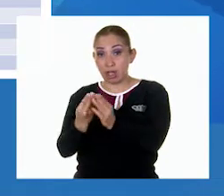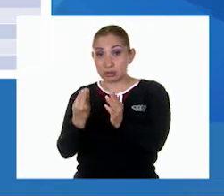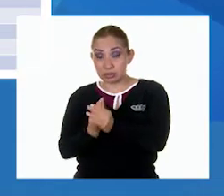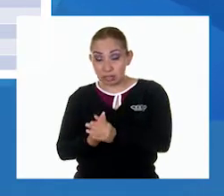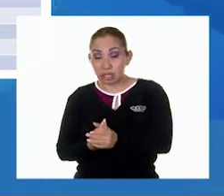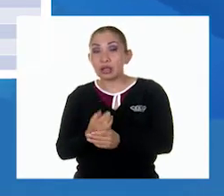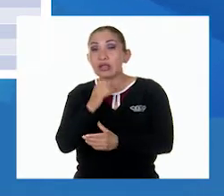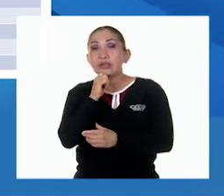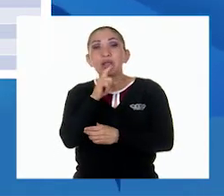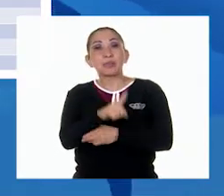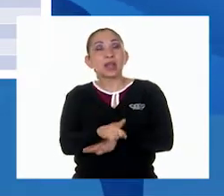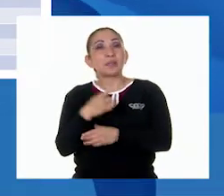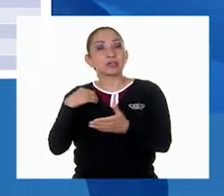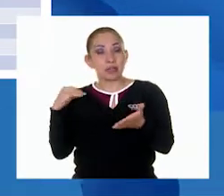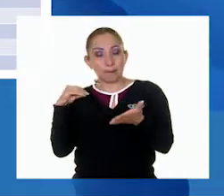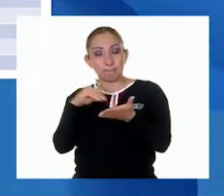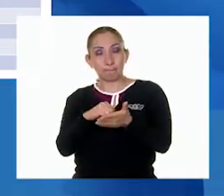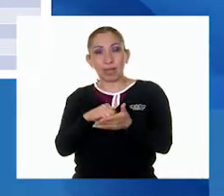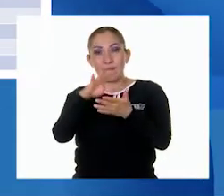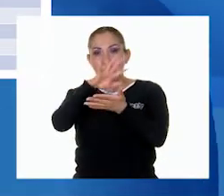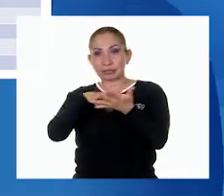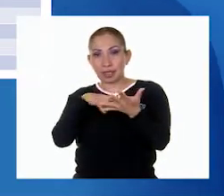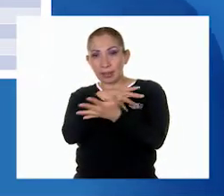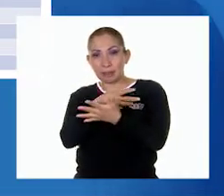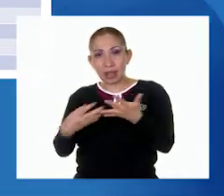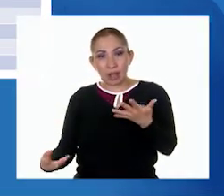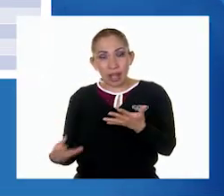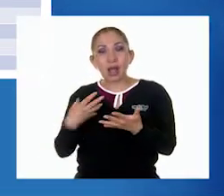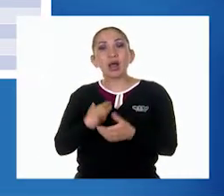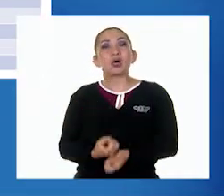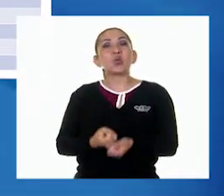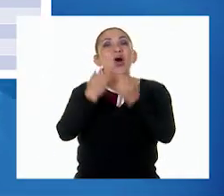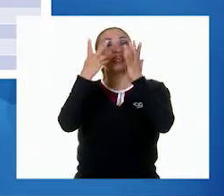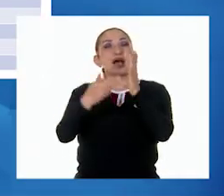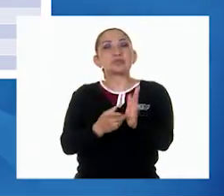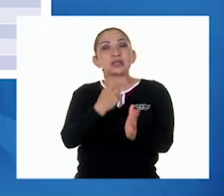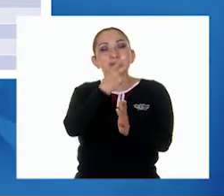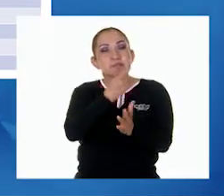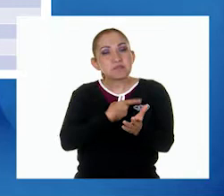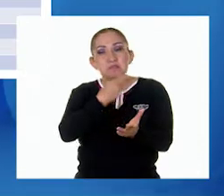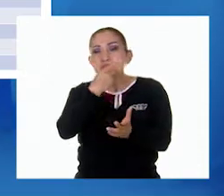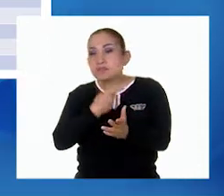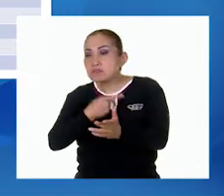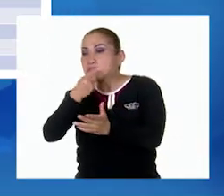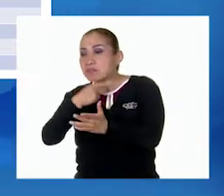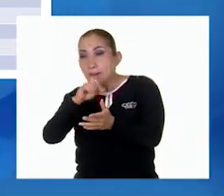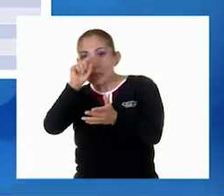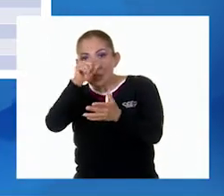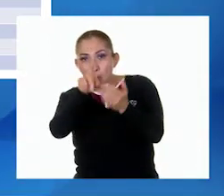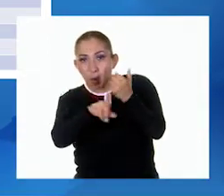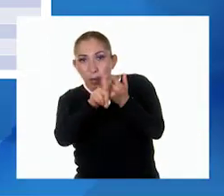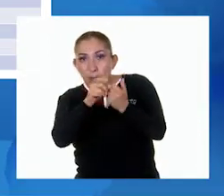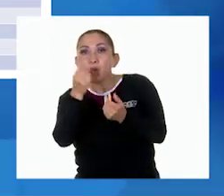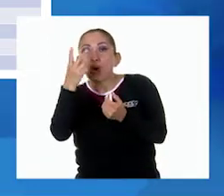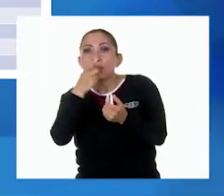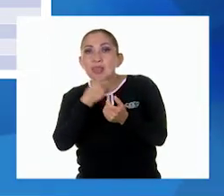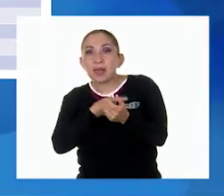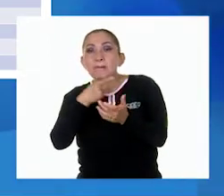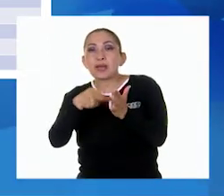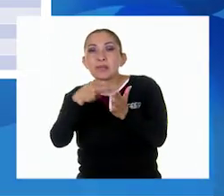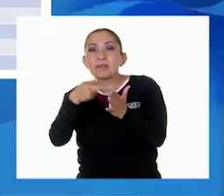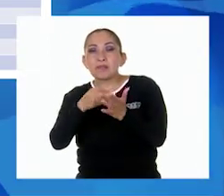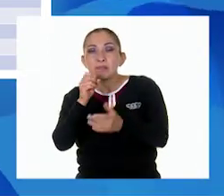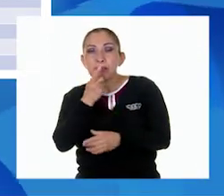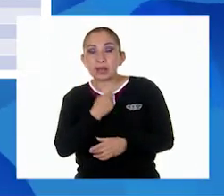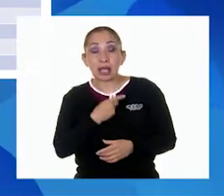Ahora, además, vamos a colocar en la tabla el número de veces que se mencionó cada problema. Ay, maestra,